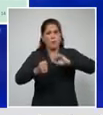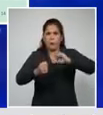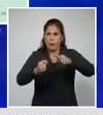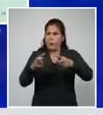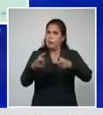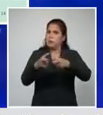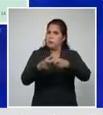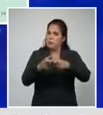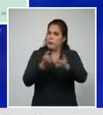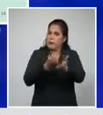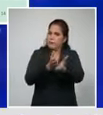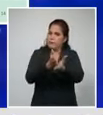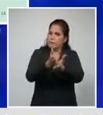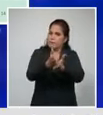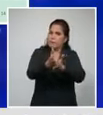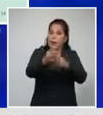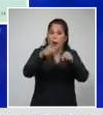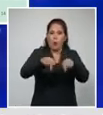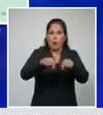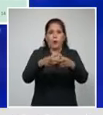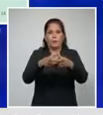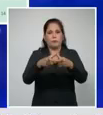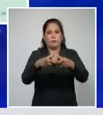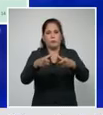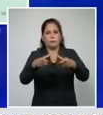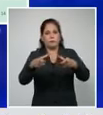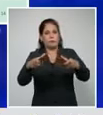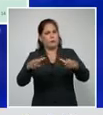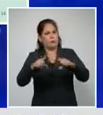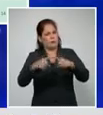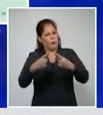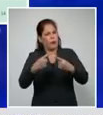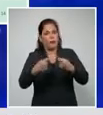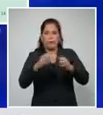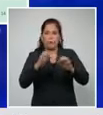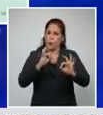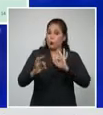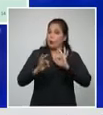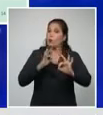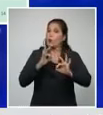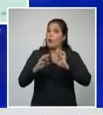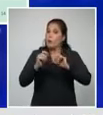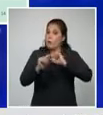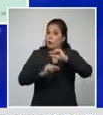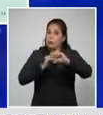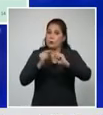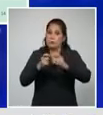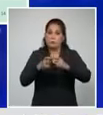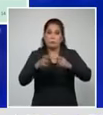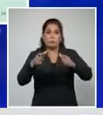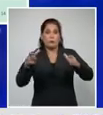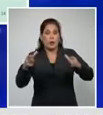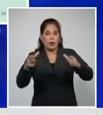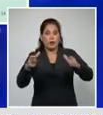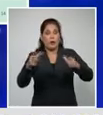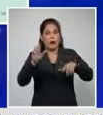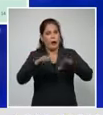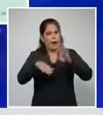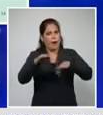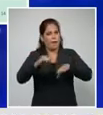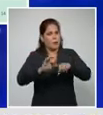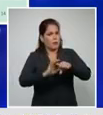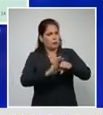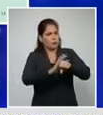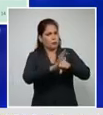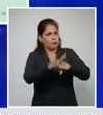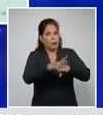mantener con control la pandemia, y hay que tener cuidado con estos incrementos que muchas veces, cuando no